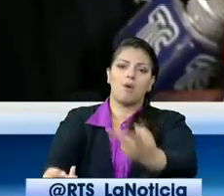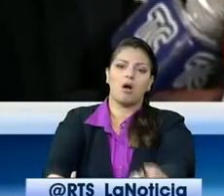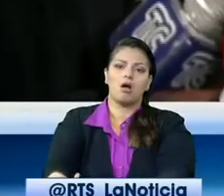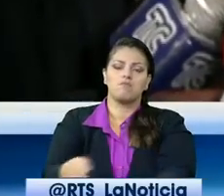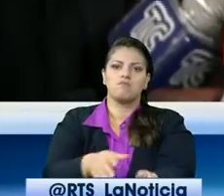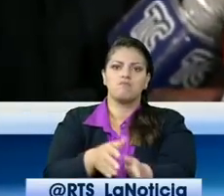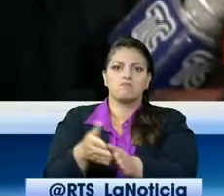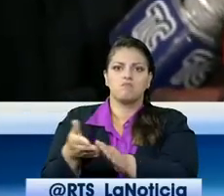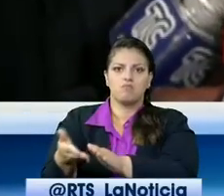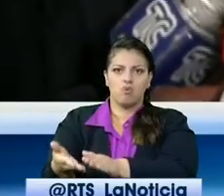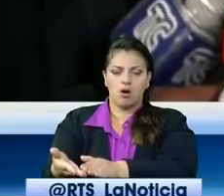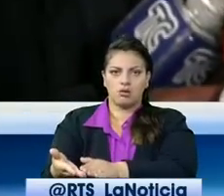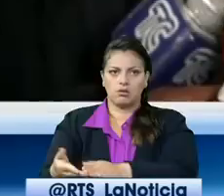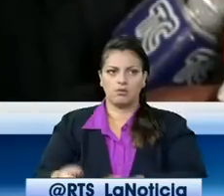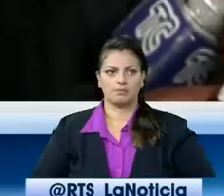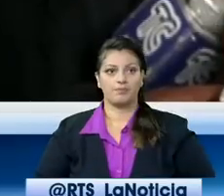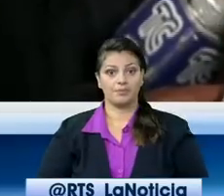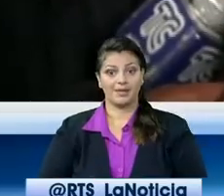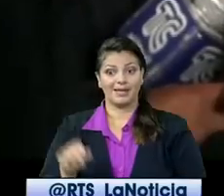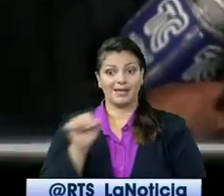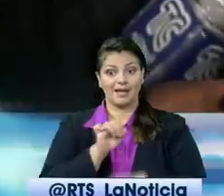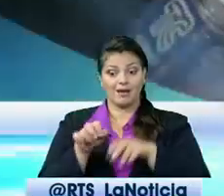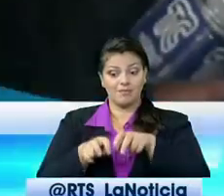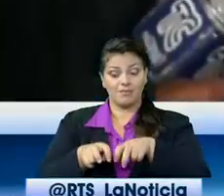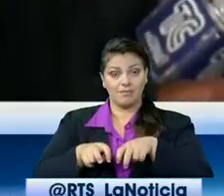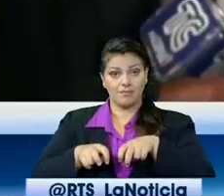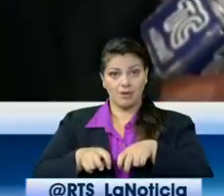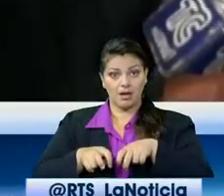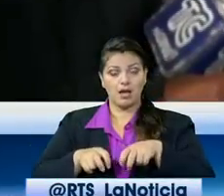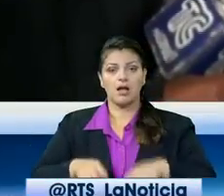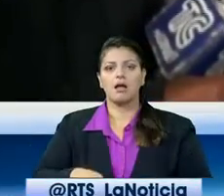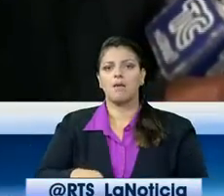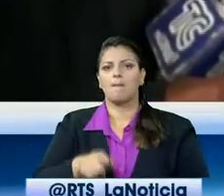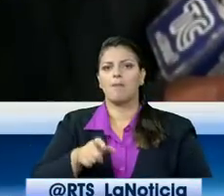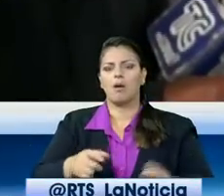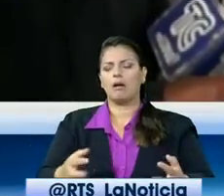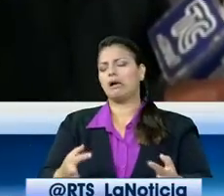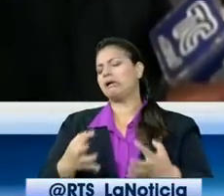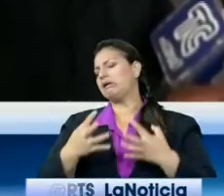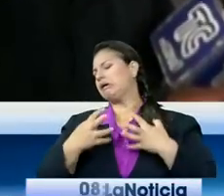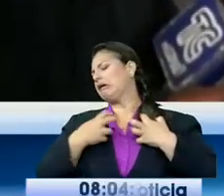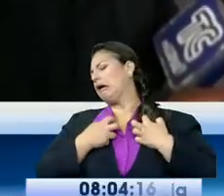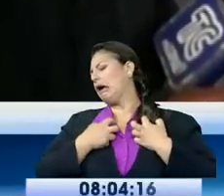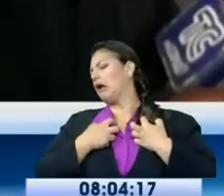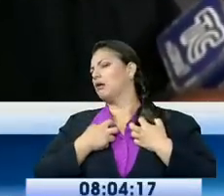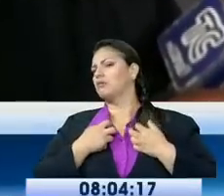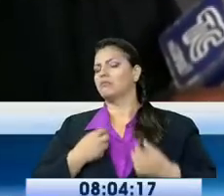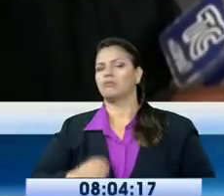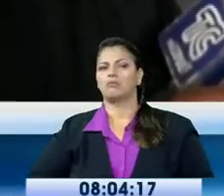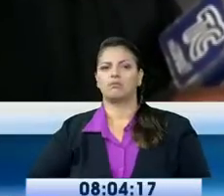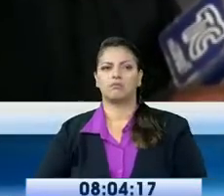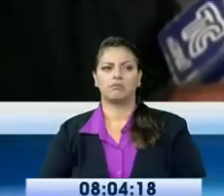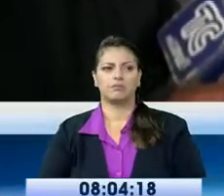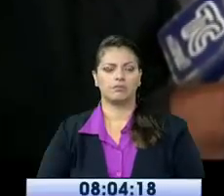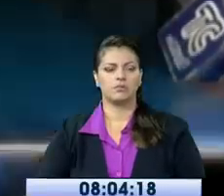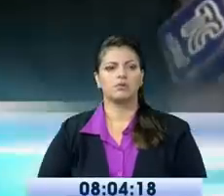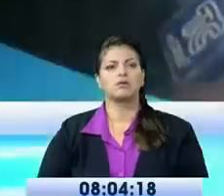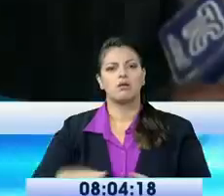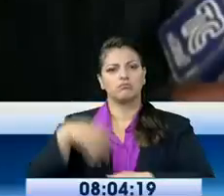salieron con sus propios medios de la parte trasera del auto, pero sin embargo, al momento de llegar nuestras ambulancias,